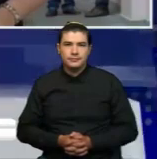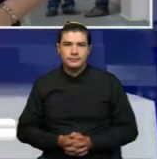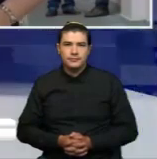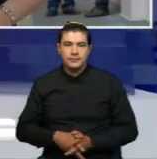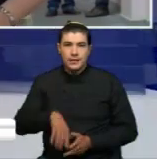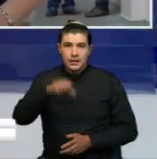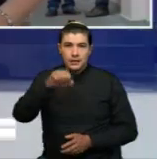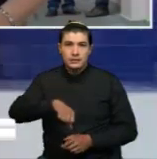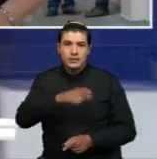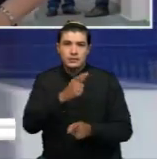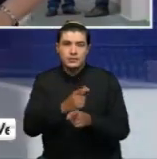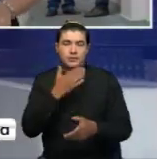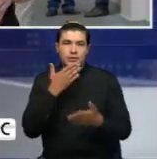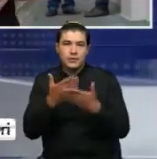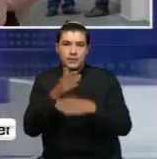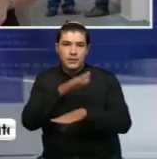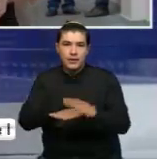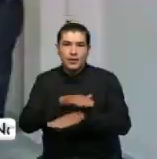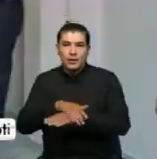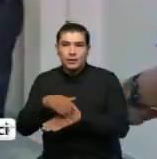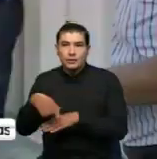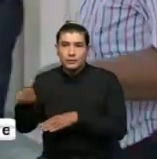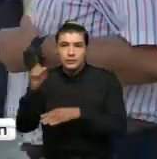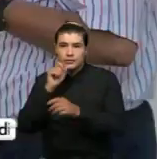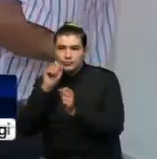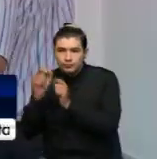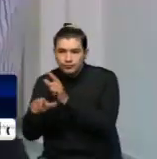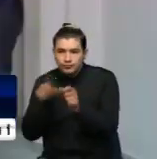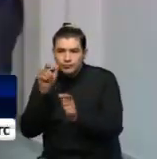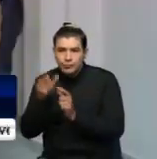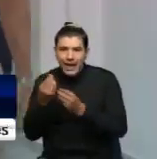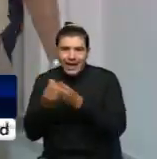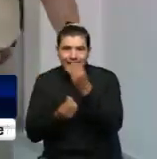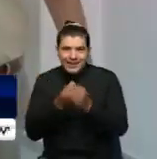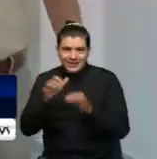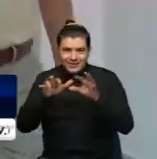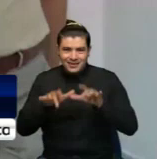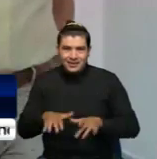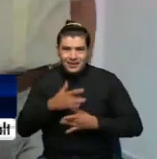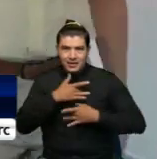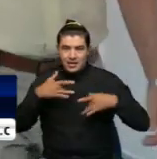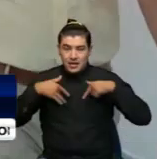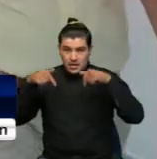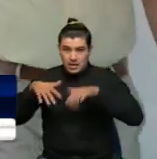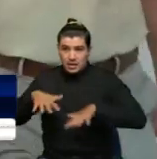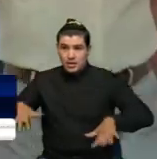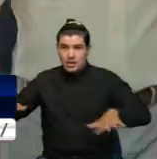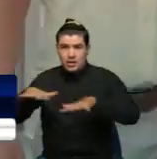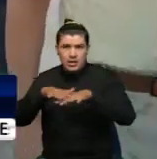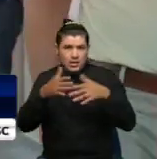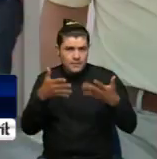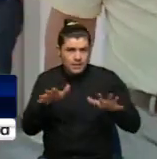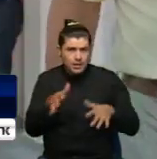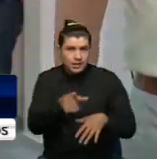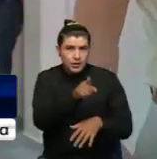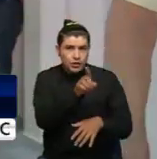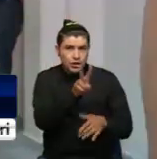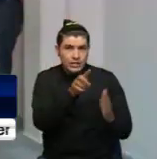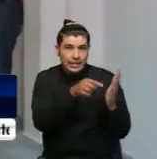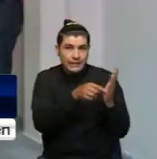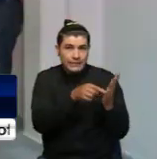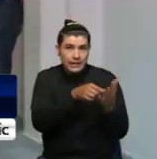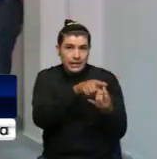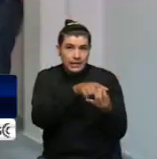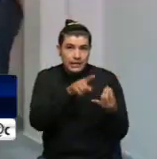así es son muy buenas tardes pues según el censo que realizaron las autoridades de salud serían cerca de 12.000 en casos que se vienen registrando de